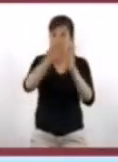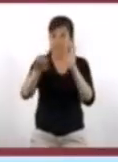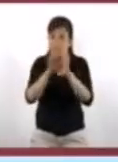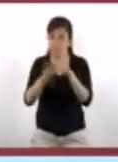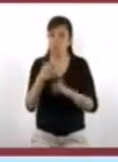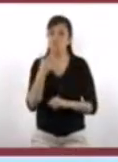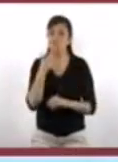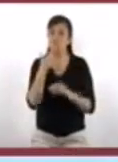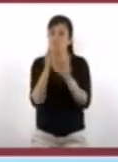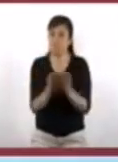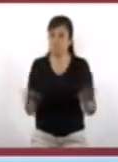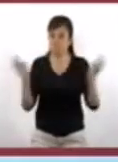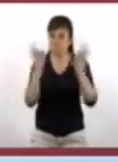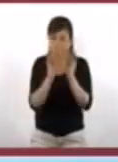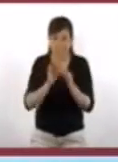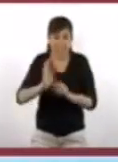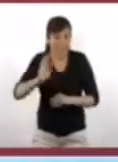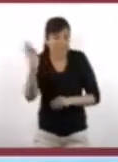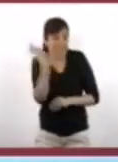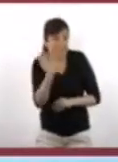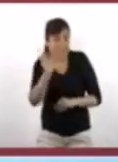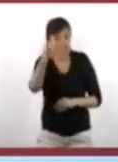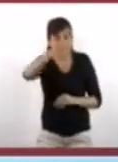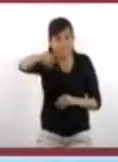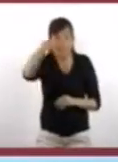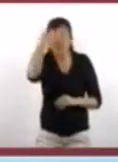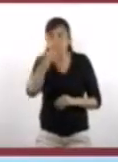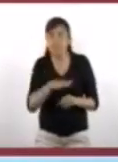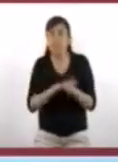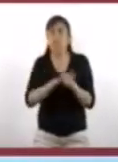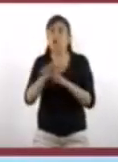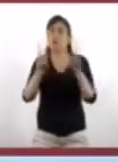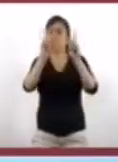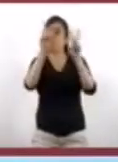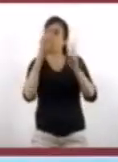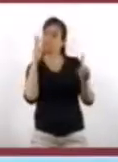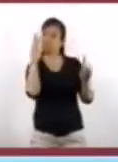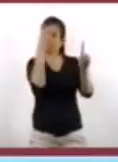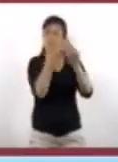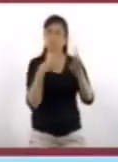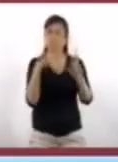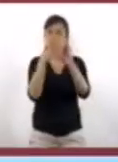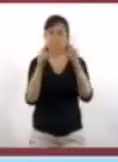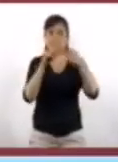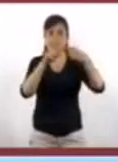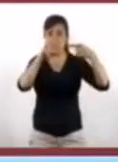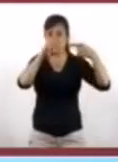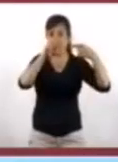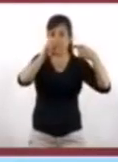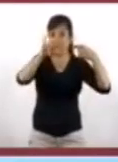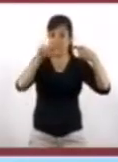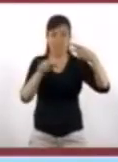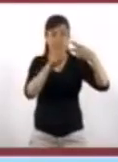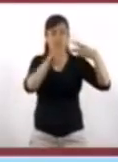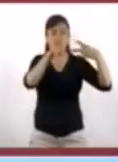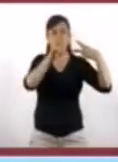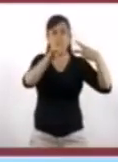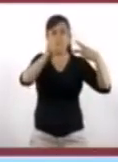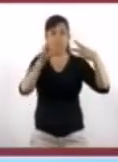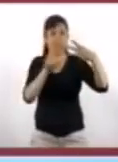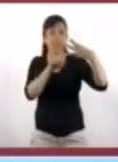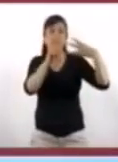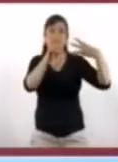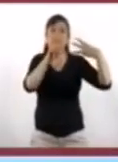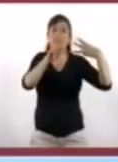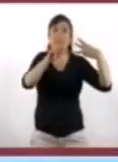suma utilidad. Probablemente sepan a qué me refiero cuando menciono la media, moda y